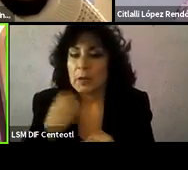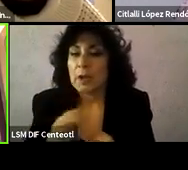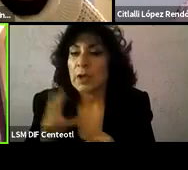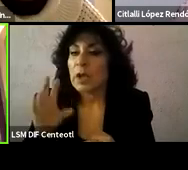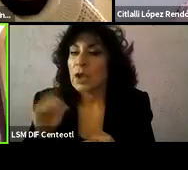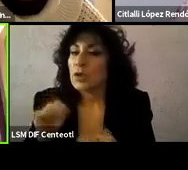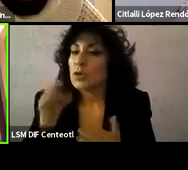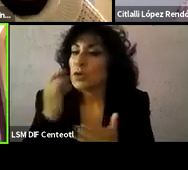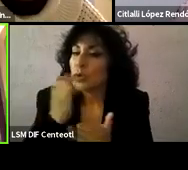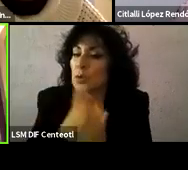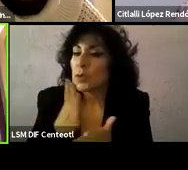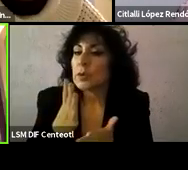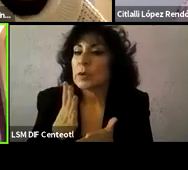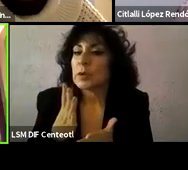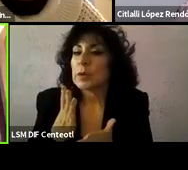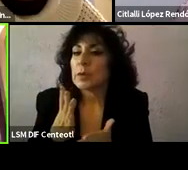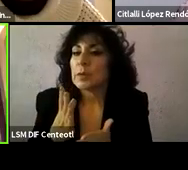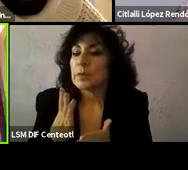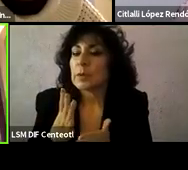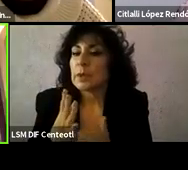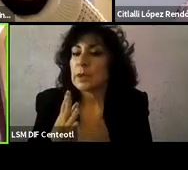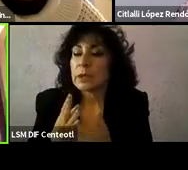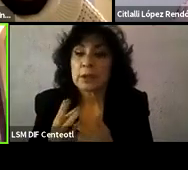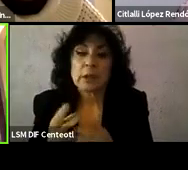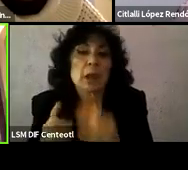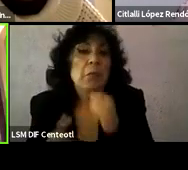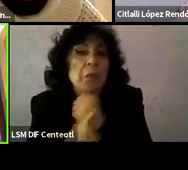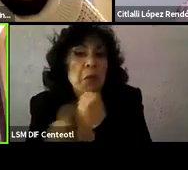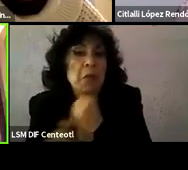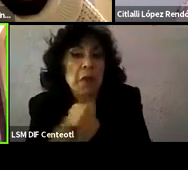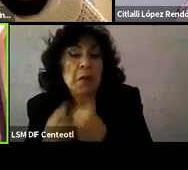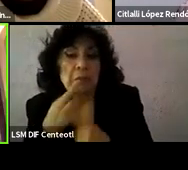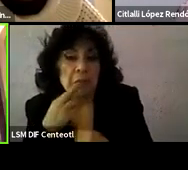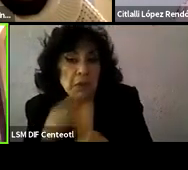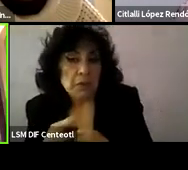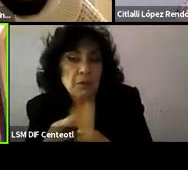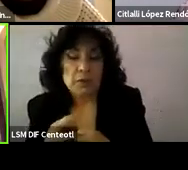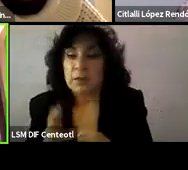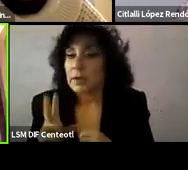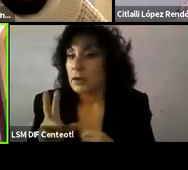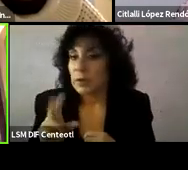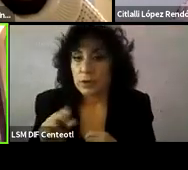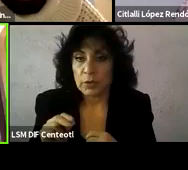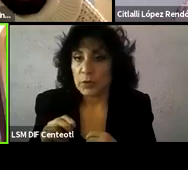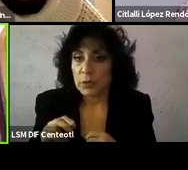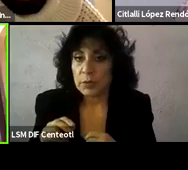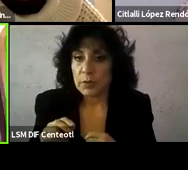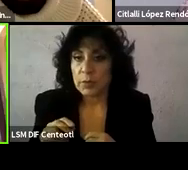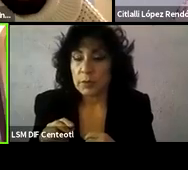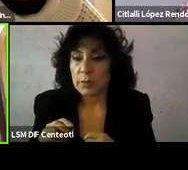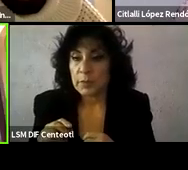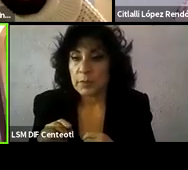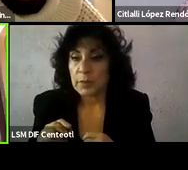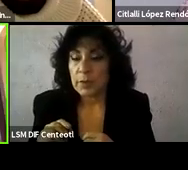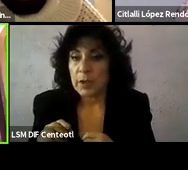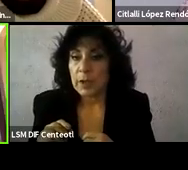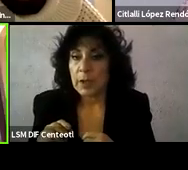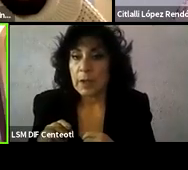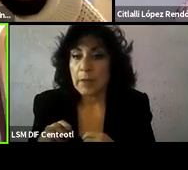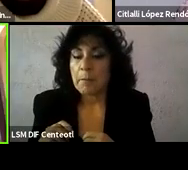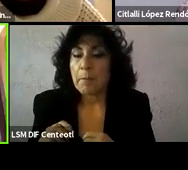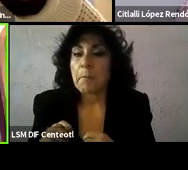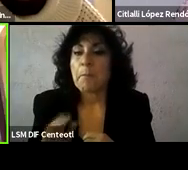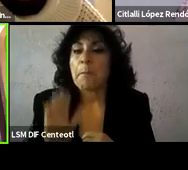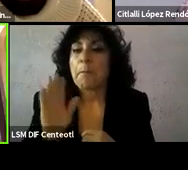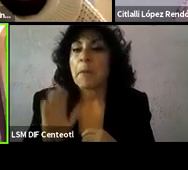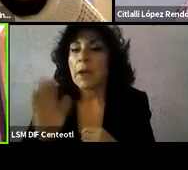a resolver conflictos, ¿no? Sino hay como es como no tener en cuenta lo que